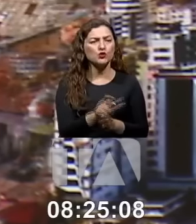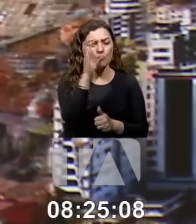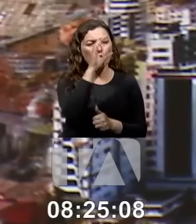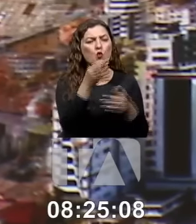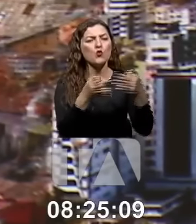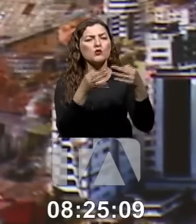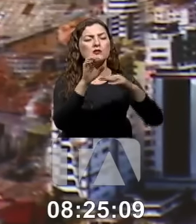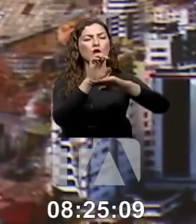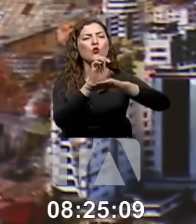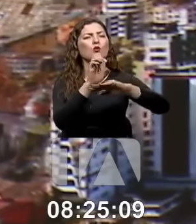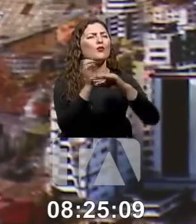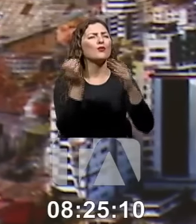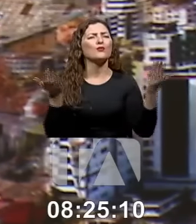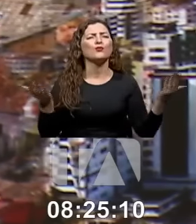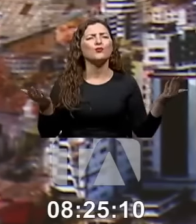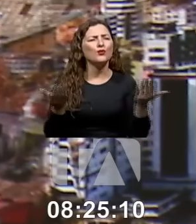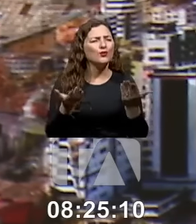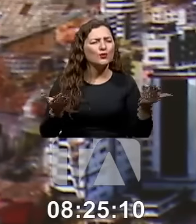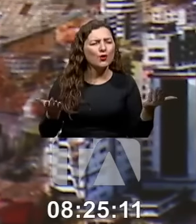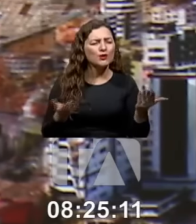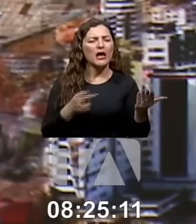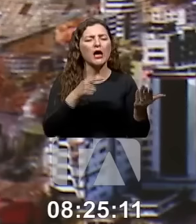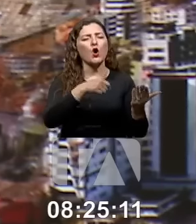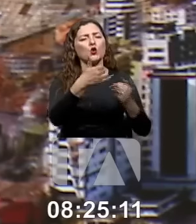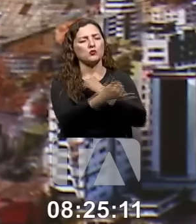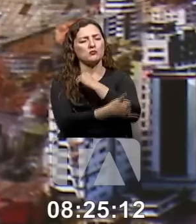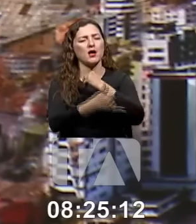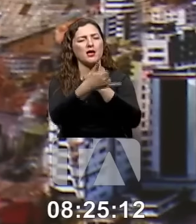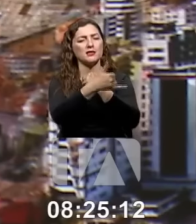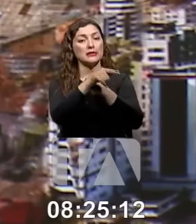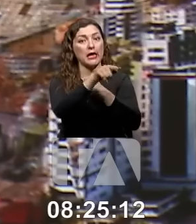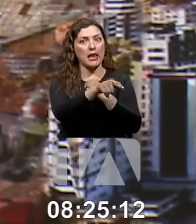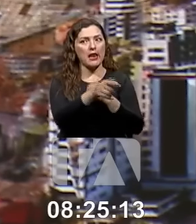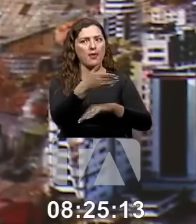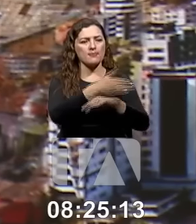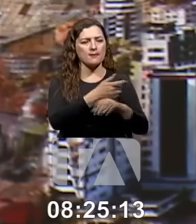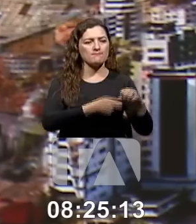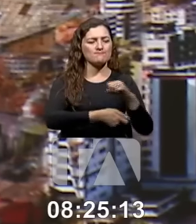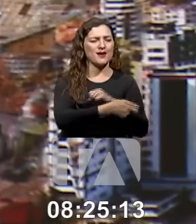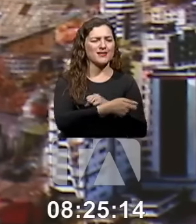justicia ecuatoriana debido al presunto delito de asesinato. El detenido